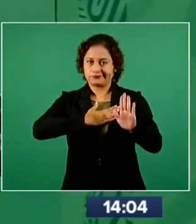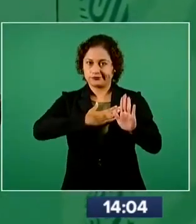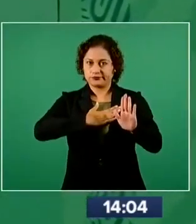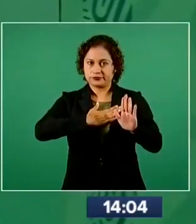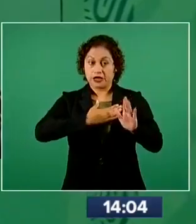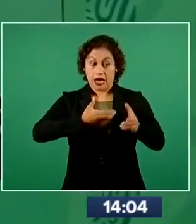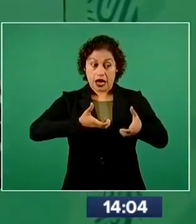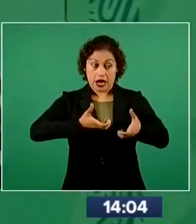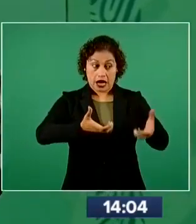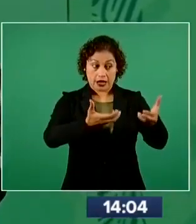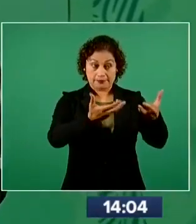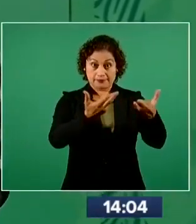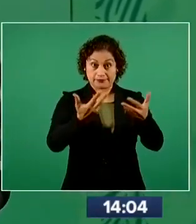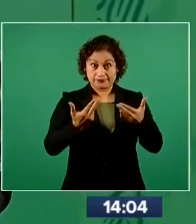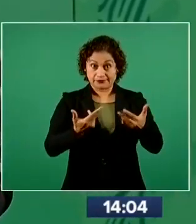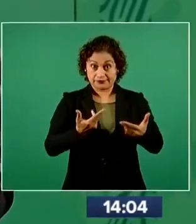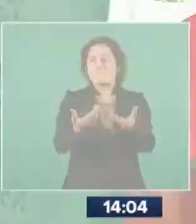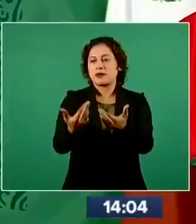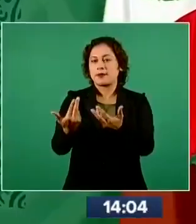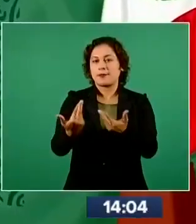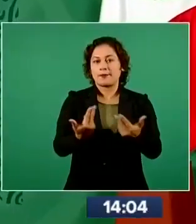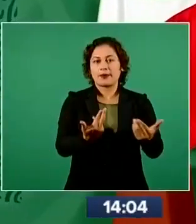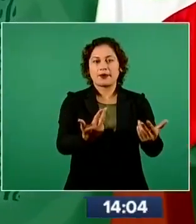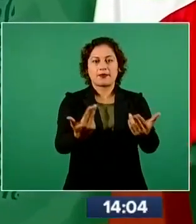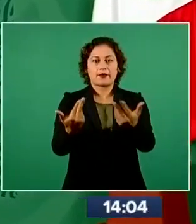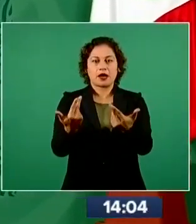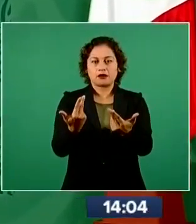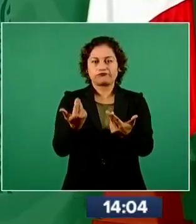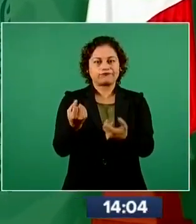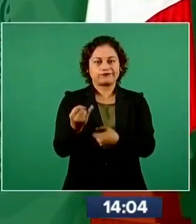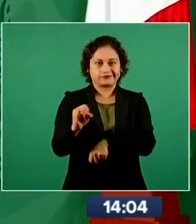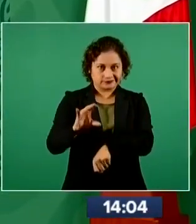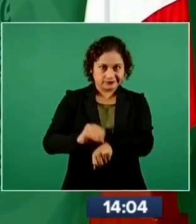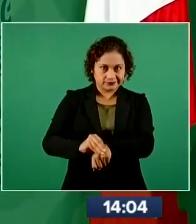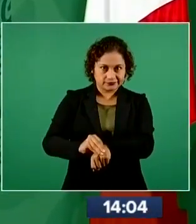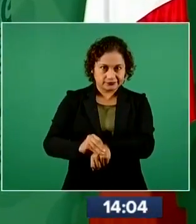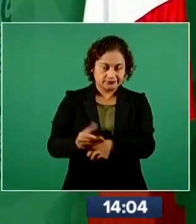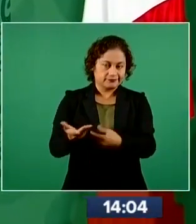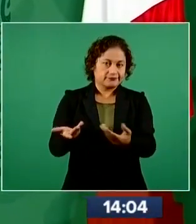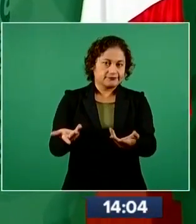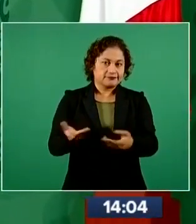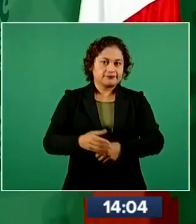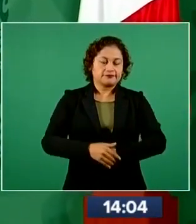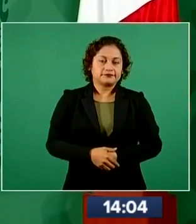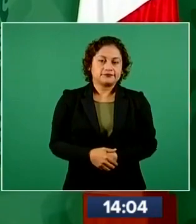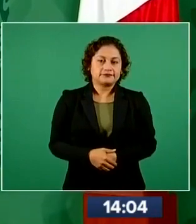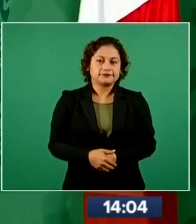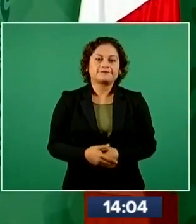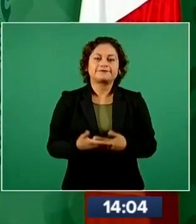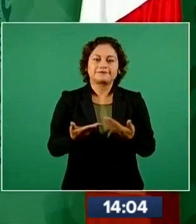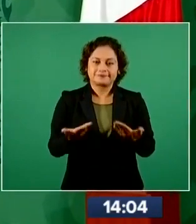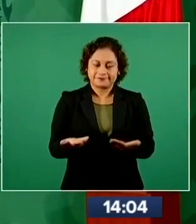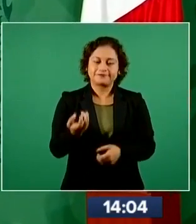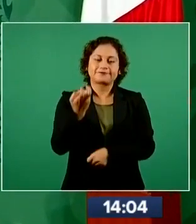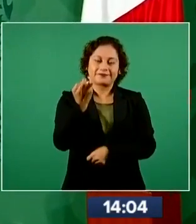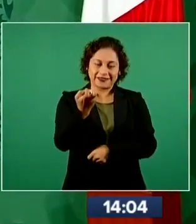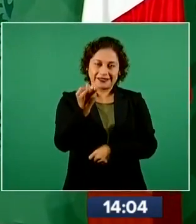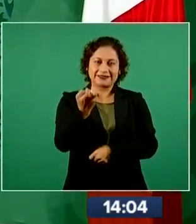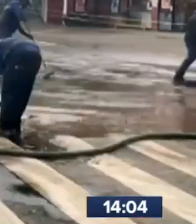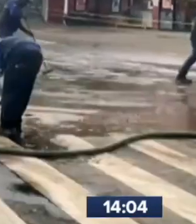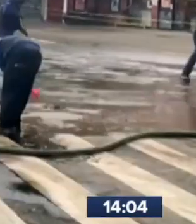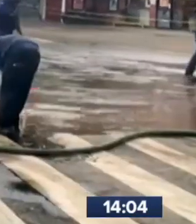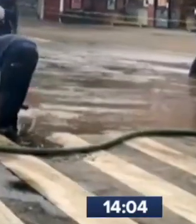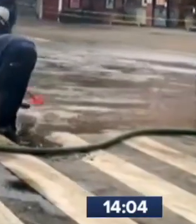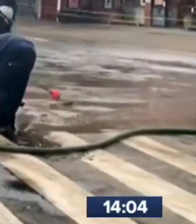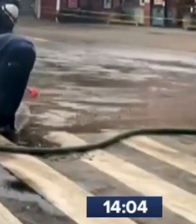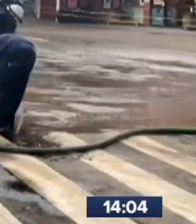completamente las casas bueno pues que por supuesto que urge que eso se haga en méxico solamente en la ciudad de mexico y